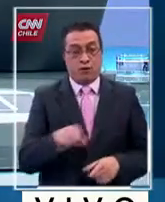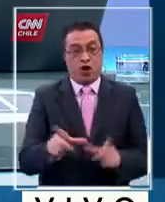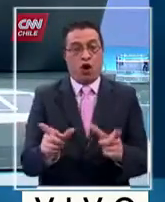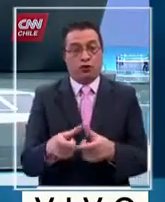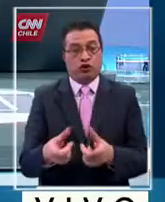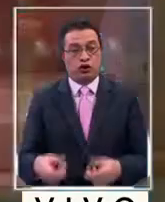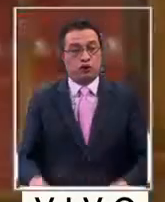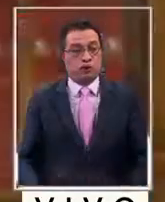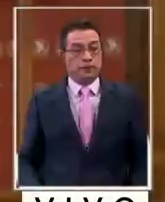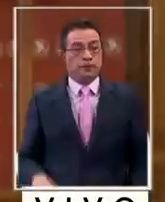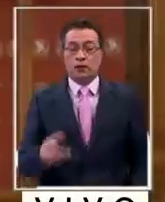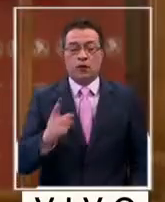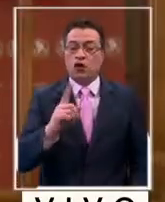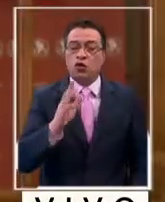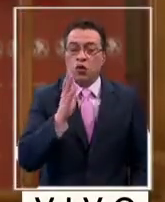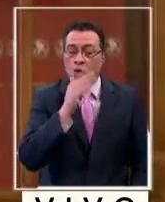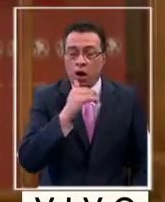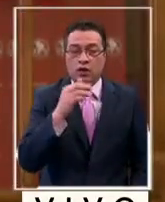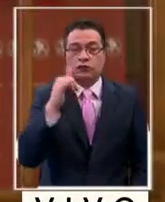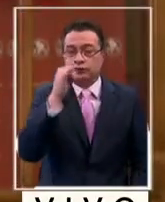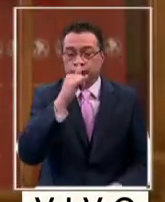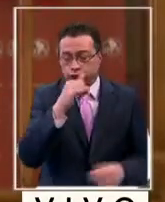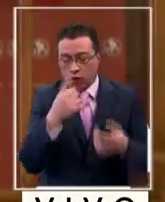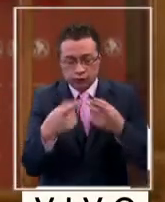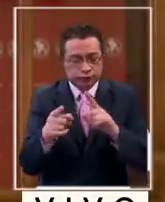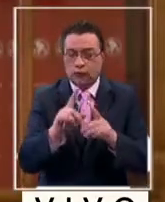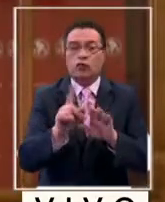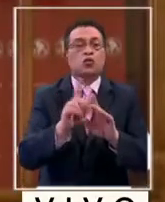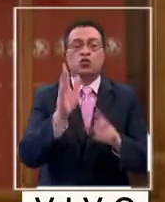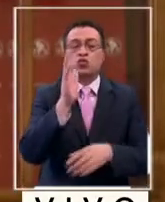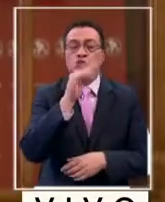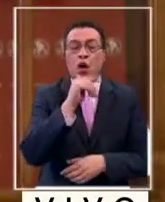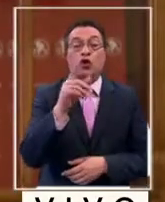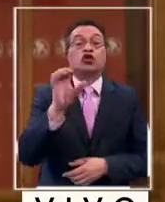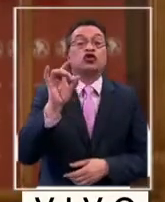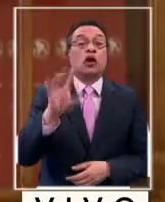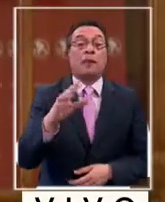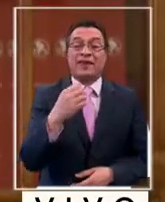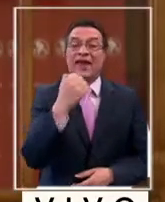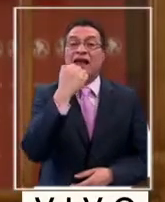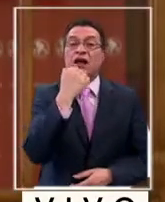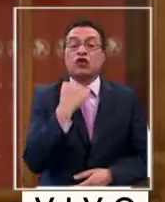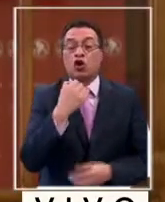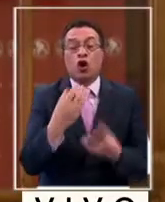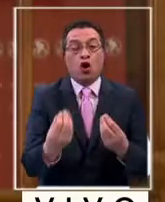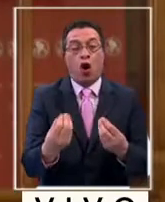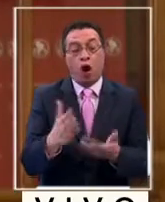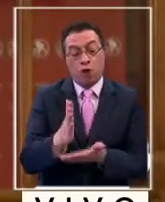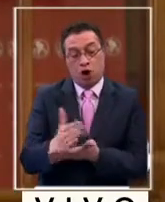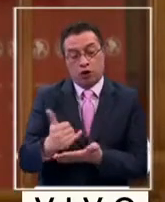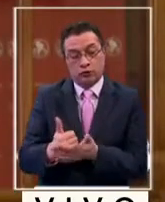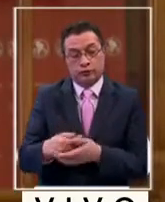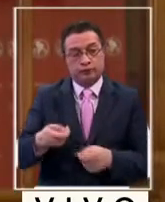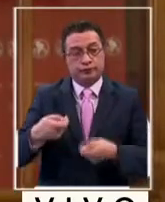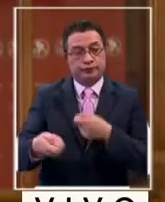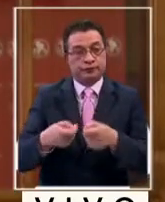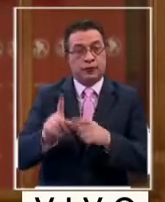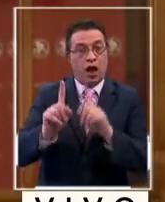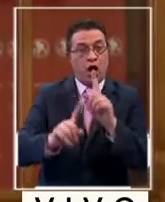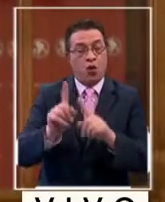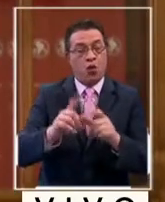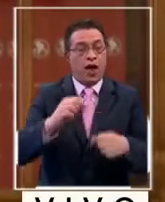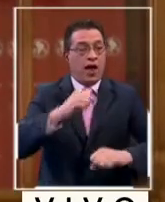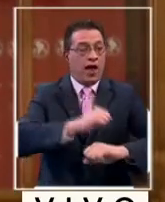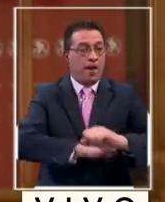Mira, acá no hay ningún tipo de irregularidad, sino que hay un error desde el punto de vista de cómo se administró estos recursos en función de determinadas empresas,